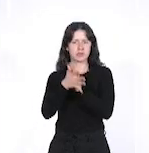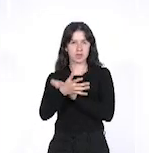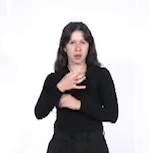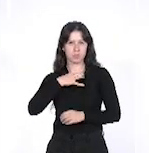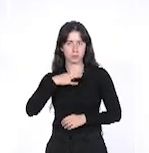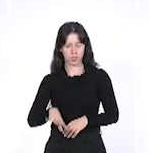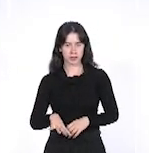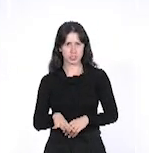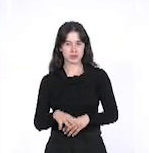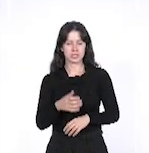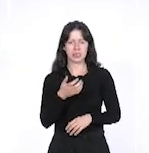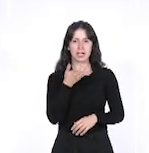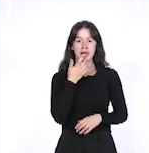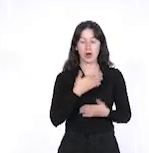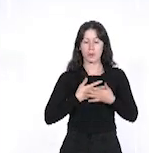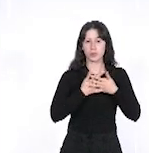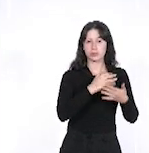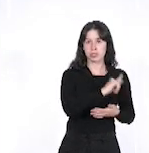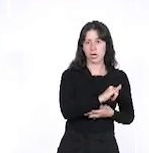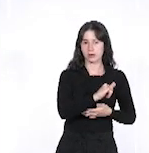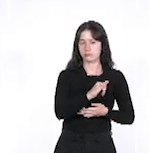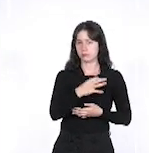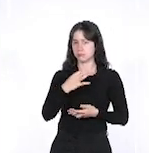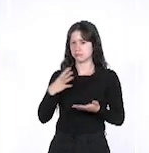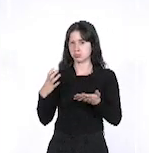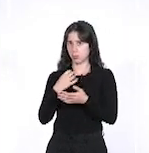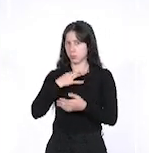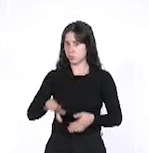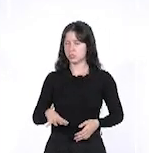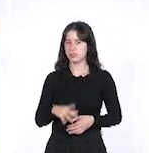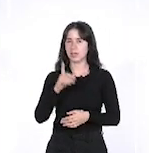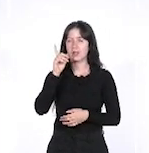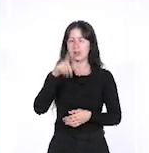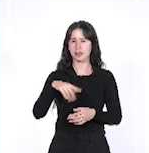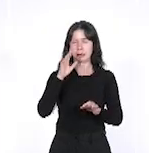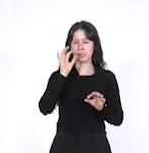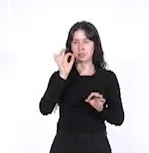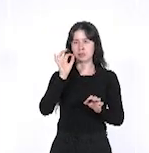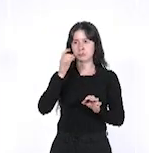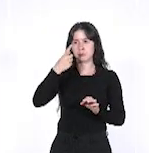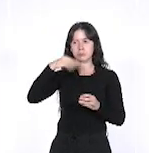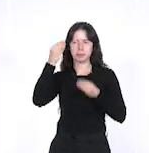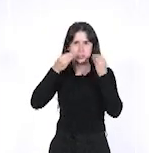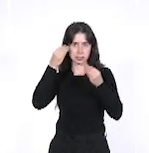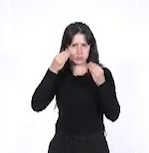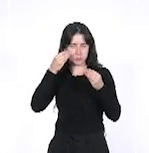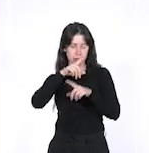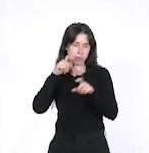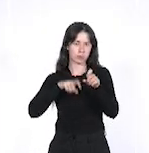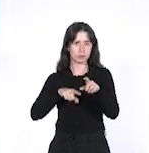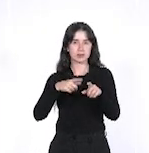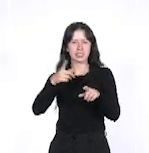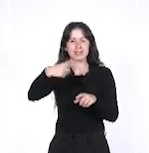que cuando hay voluntad es posible y que hay que tener en cuenta simplemente mirar o hacernos nosotros la pregunta qué queremos vivir en